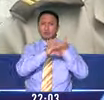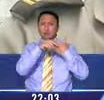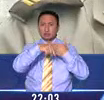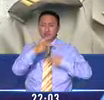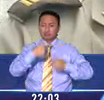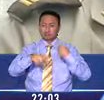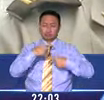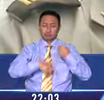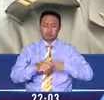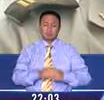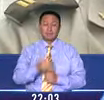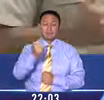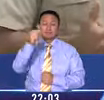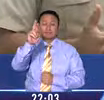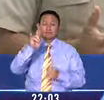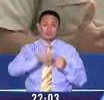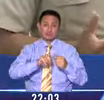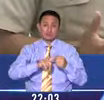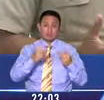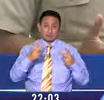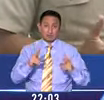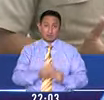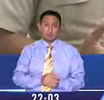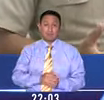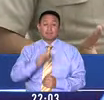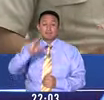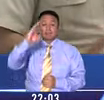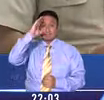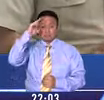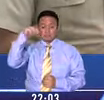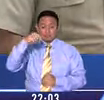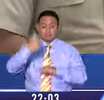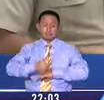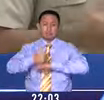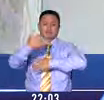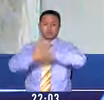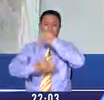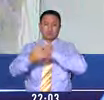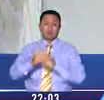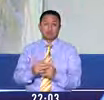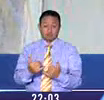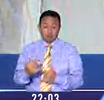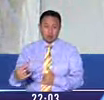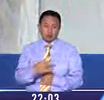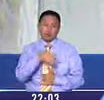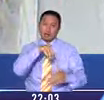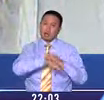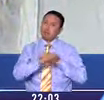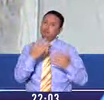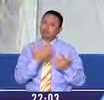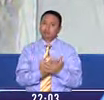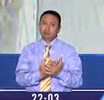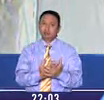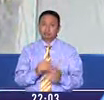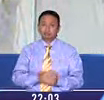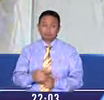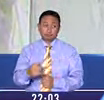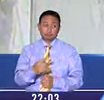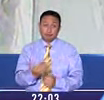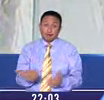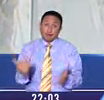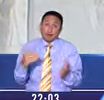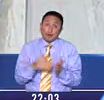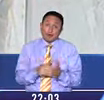famosas cachinerías en el sur de Quito. Los uniformados esperan que los entes de justicia actúen en este caso, o si no estarán nuevamente